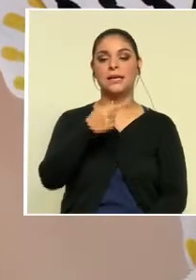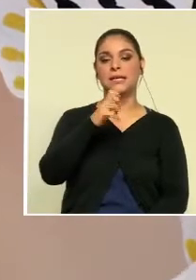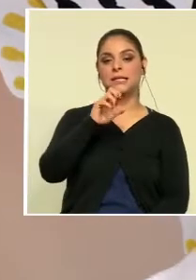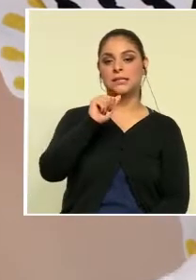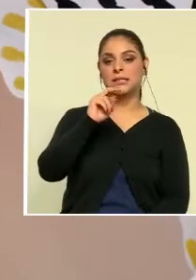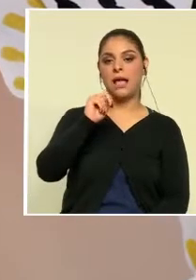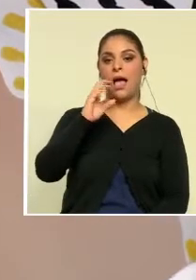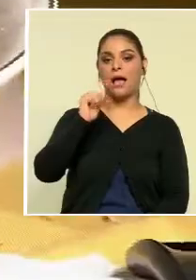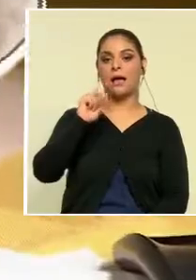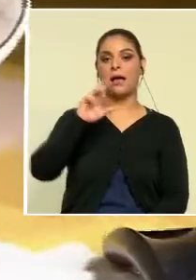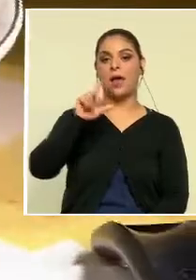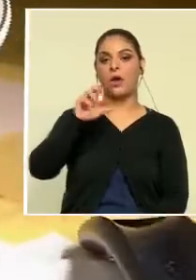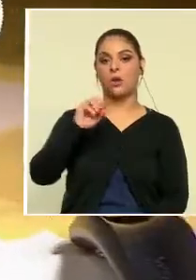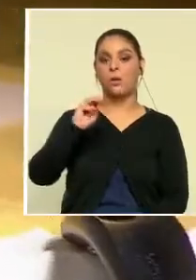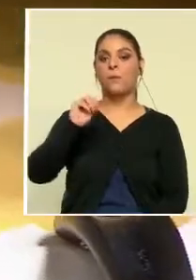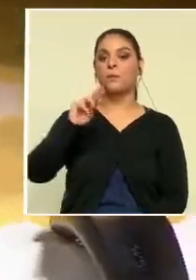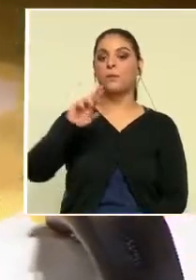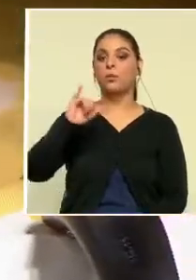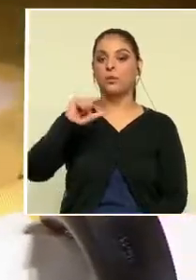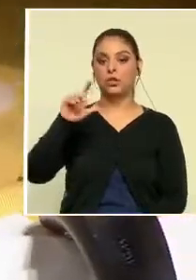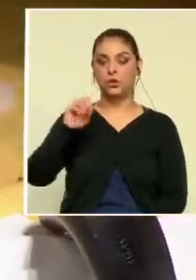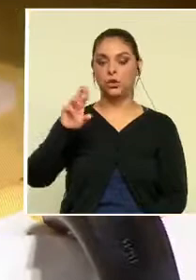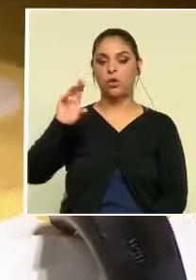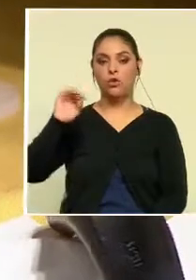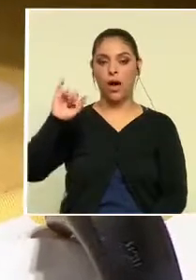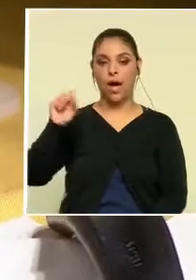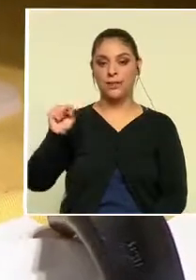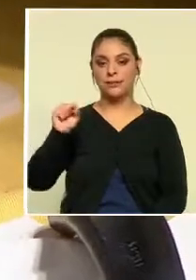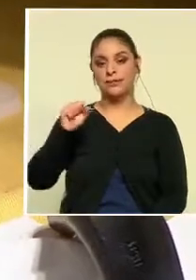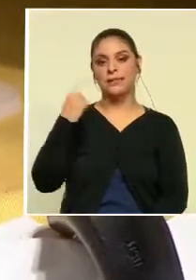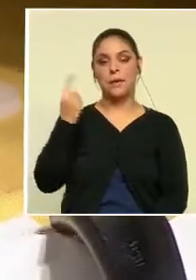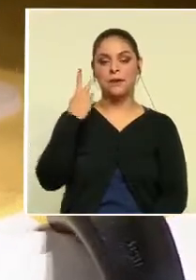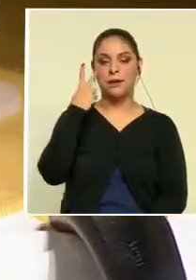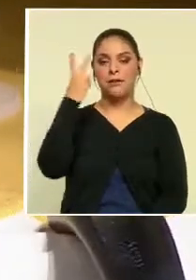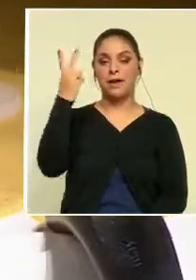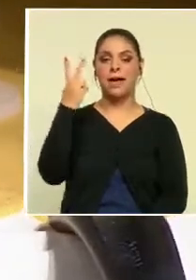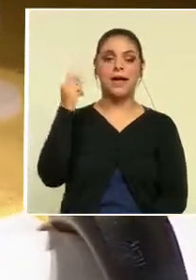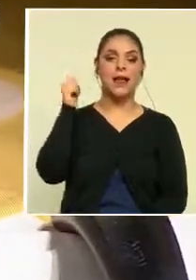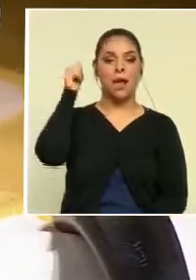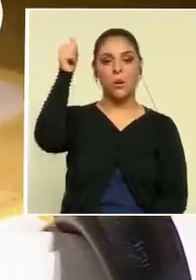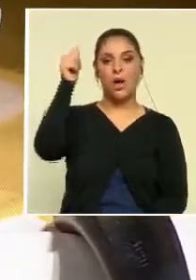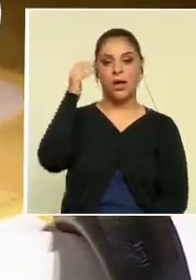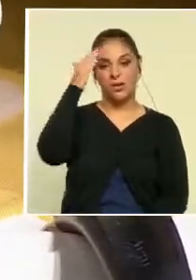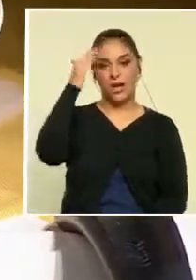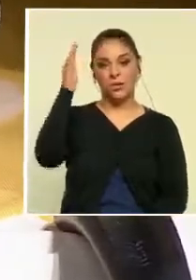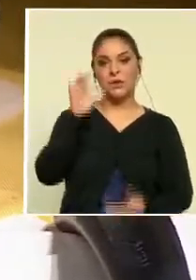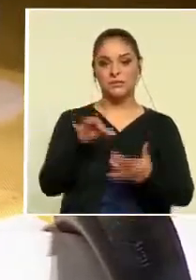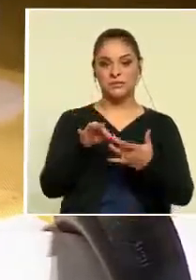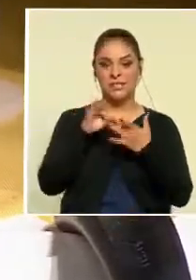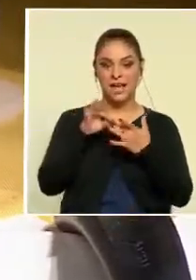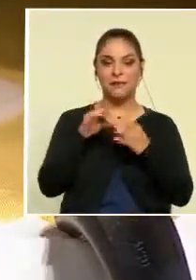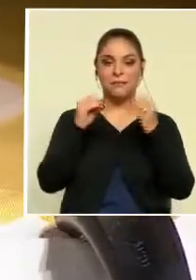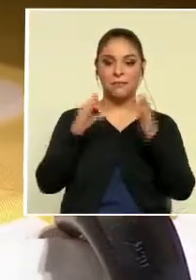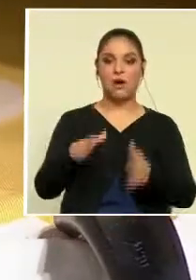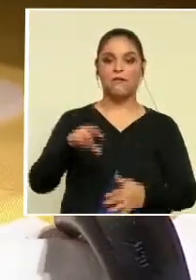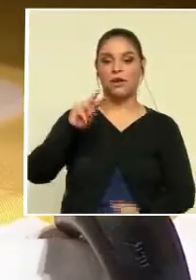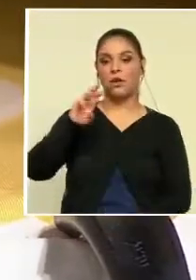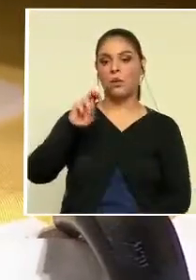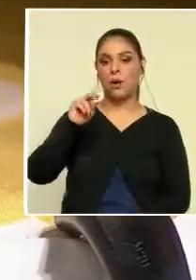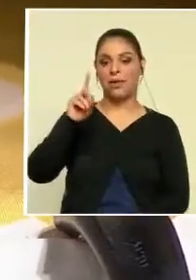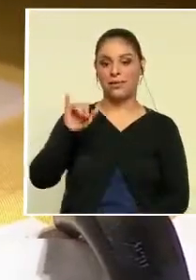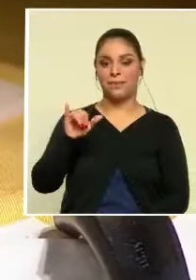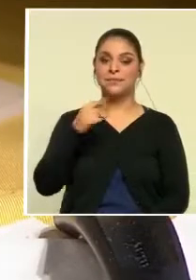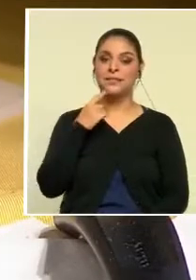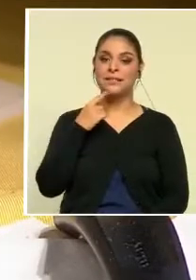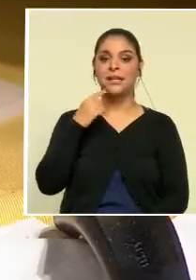las ve desde están acá para el de la abuela un saludo especial para mí wendy los dos somos de alajuela y aquí alguien nos dice niña